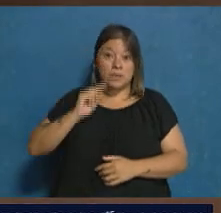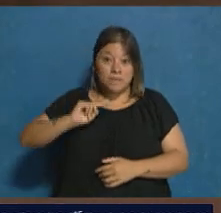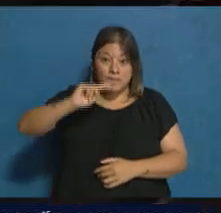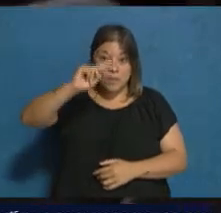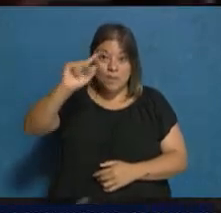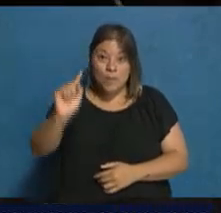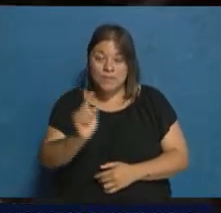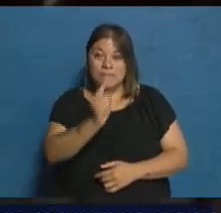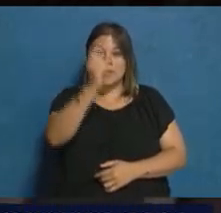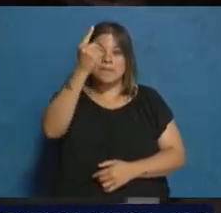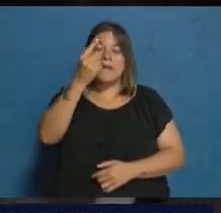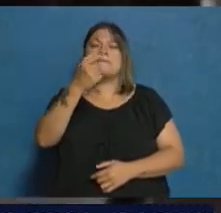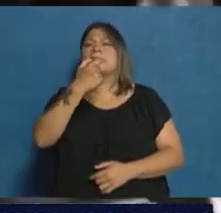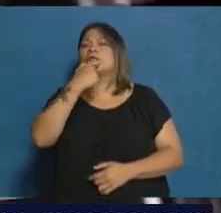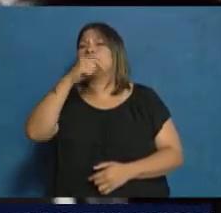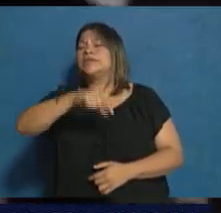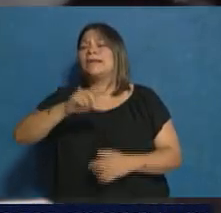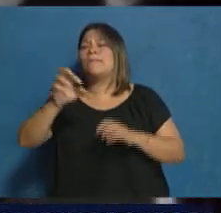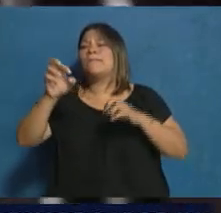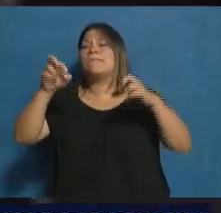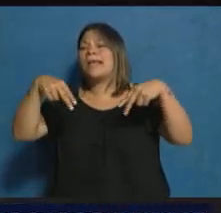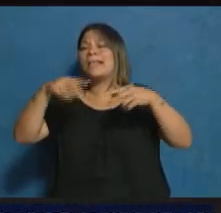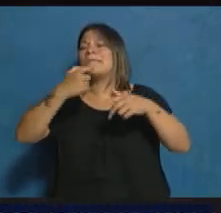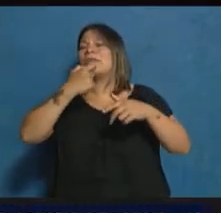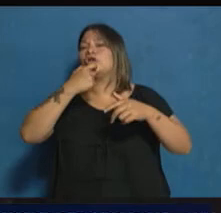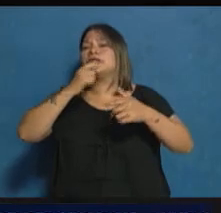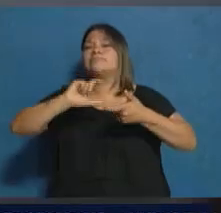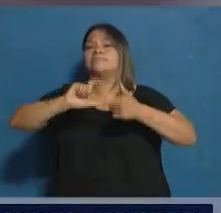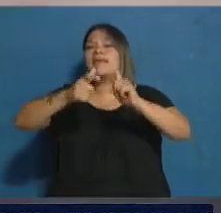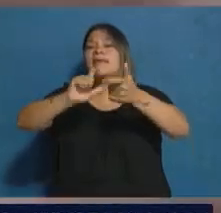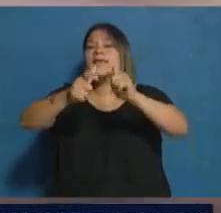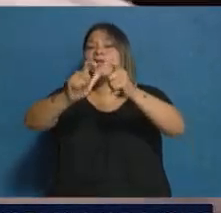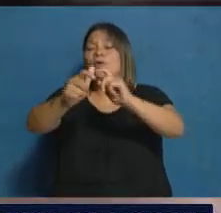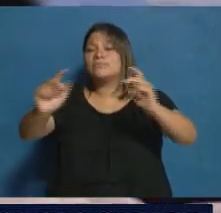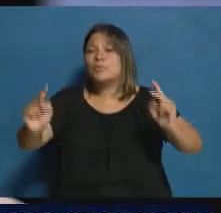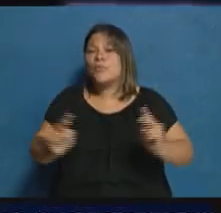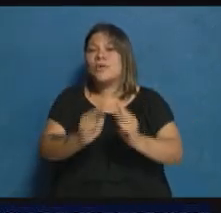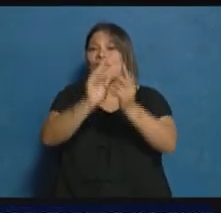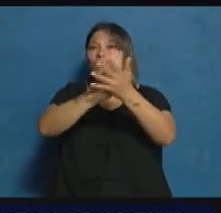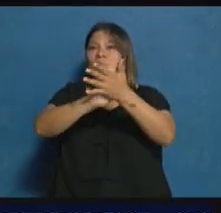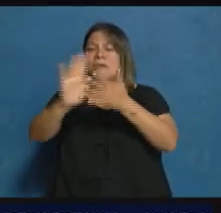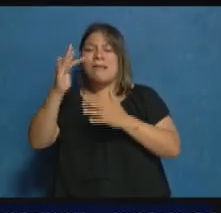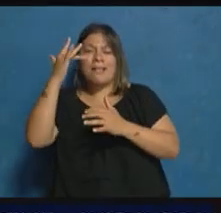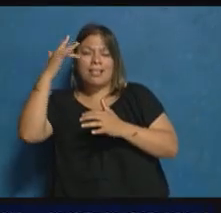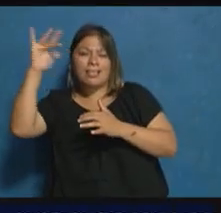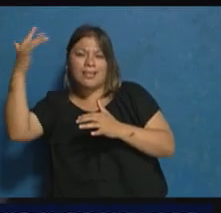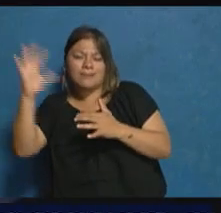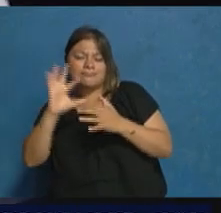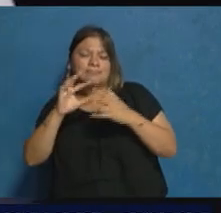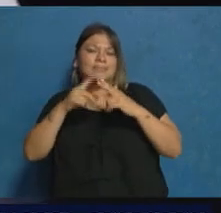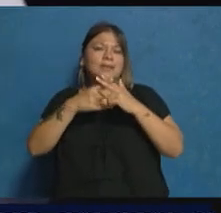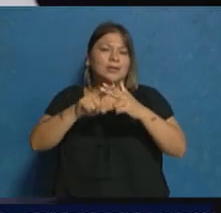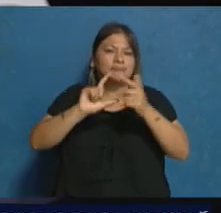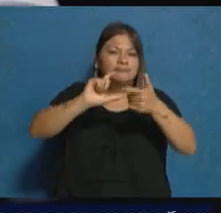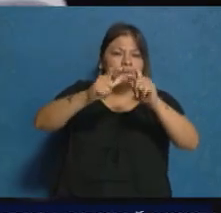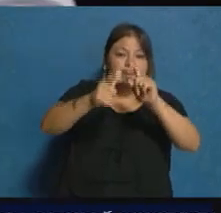a la provincia Mendoza Innova, un nuevo encuentro para conectar la transformación creativa. En el evento